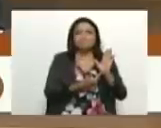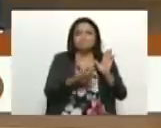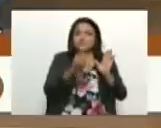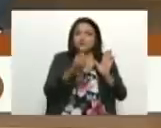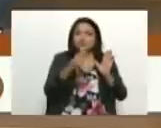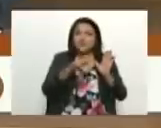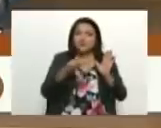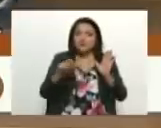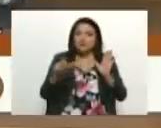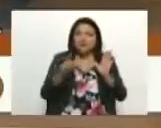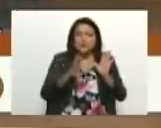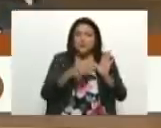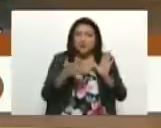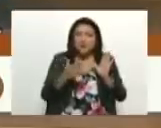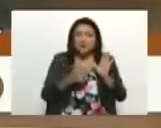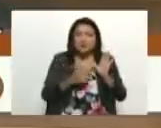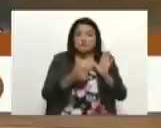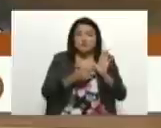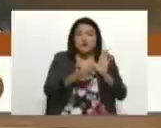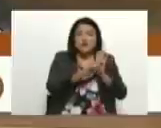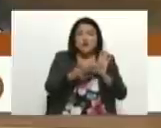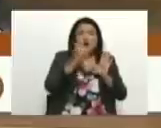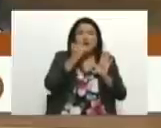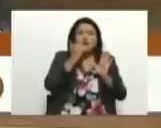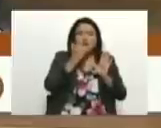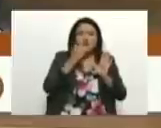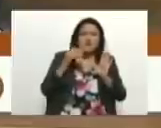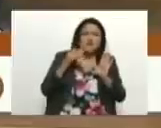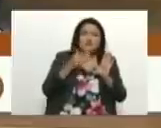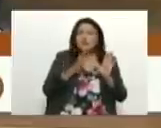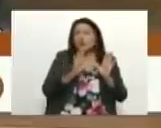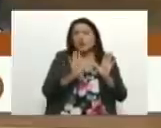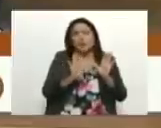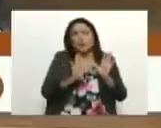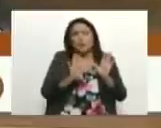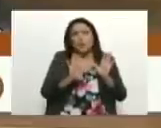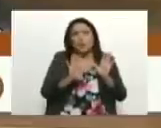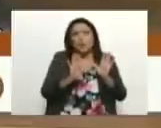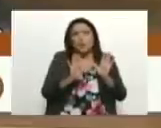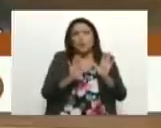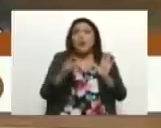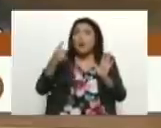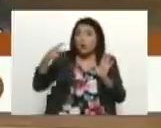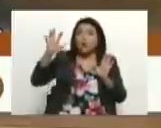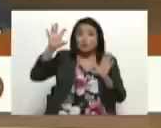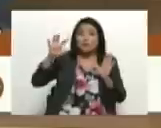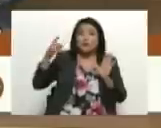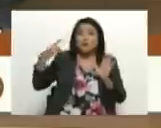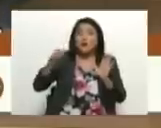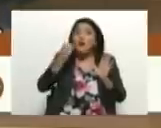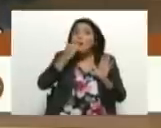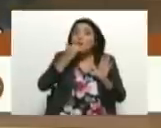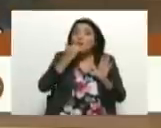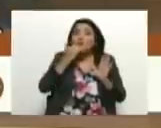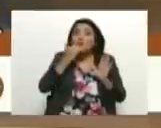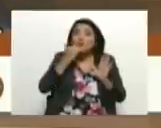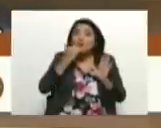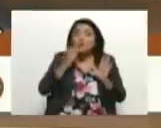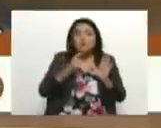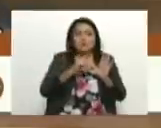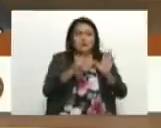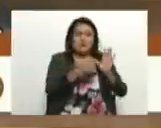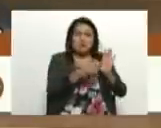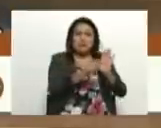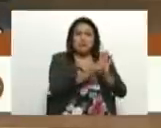Primero que no es una ley abusiva, ¿no? Práctica en otros países. Pero nadie debería estar en contra de esta ley